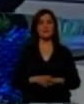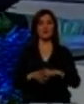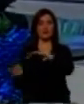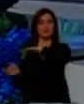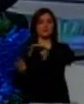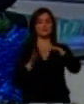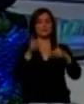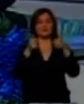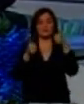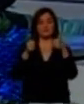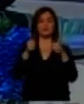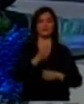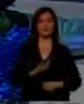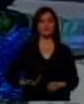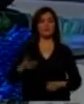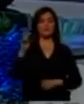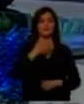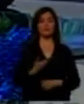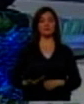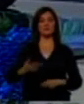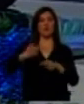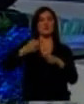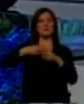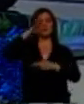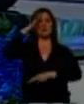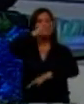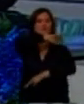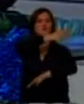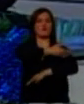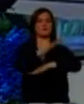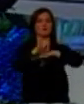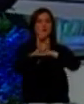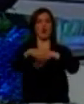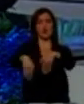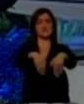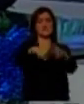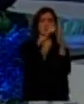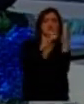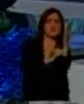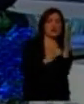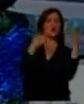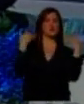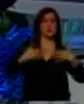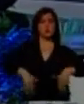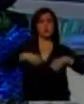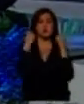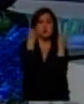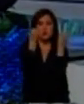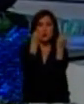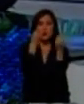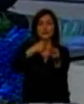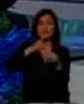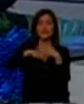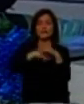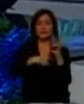El binomio presidencial por el movimiento Fuerza Ecuador mantuvo una intensa agenda de actividades en Quito. Los candidatos Abdalá Bucarán y Ramiro Aguilar